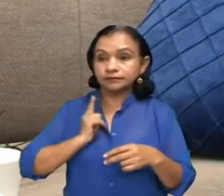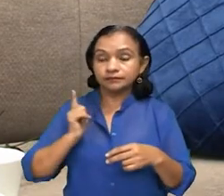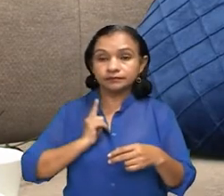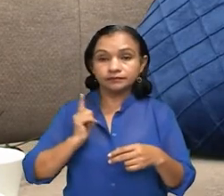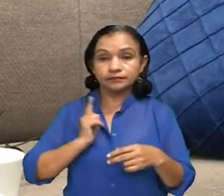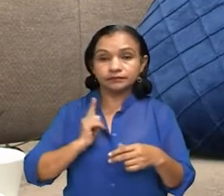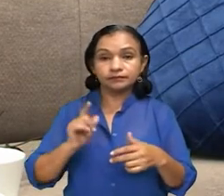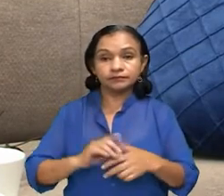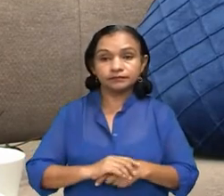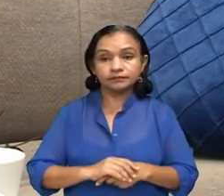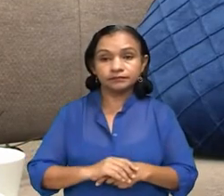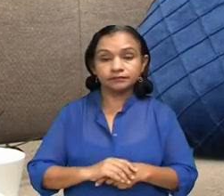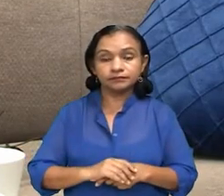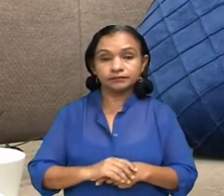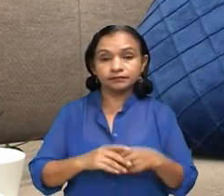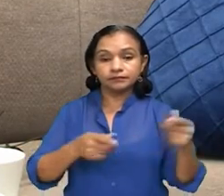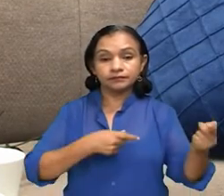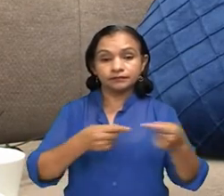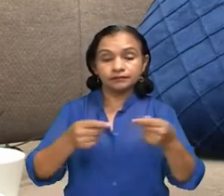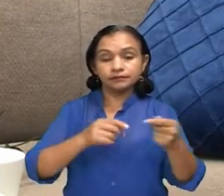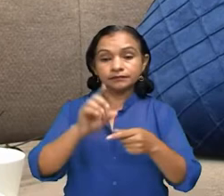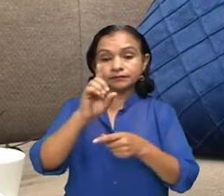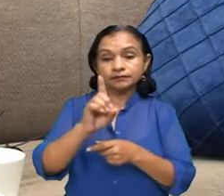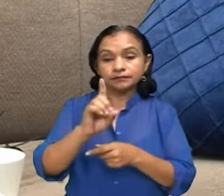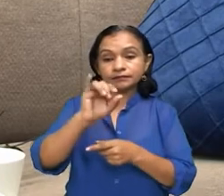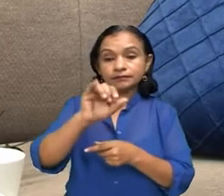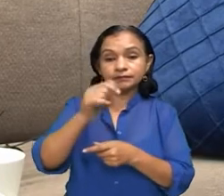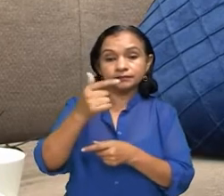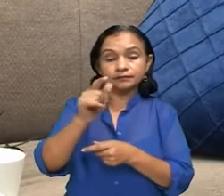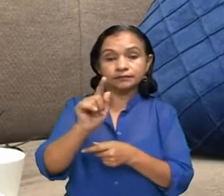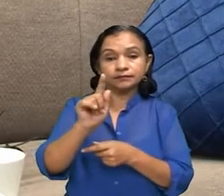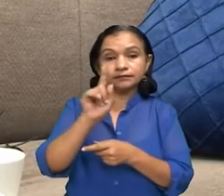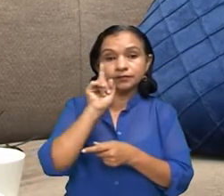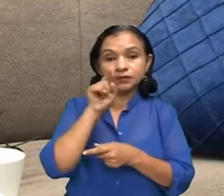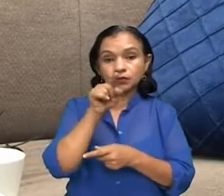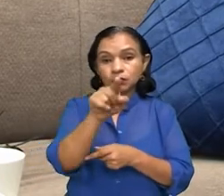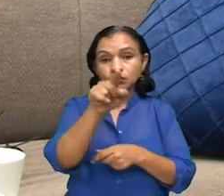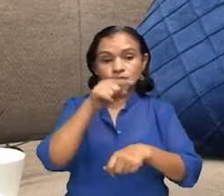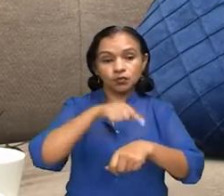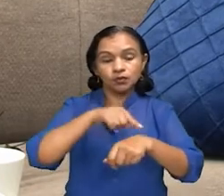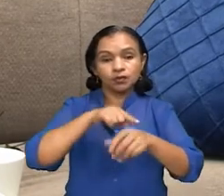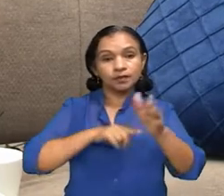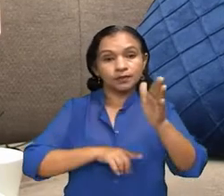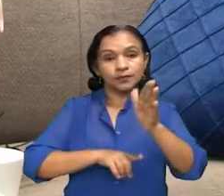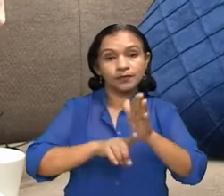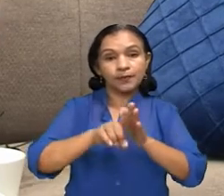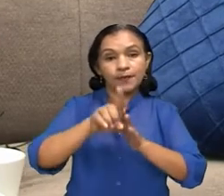es el Negocios Digitales, Tu Tiempo para Prosperar. Y